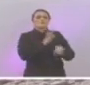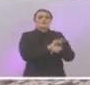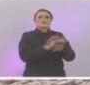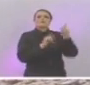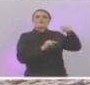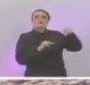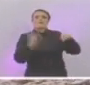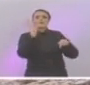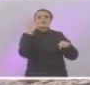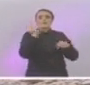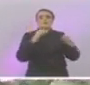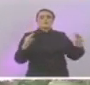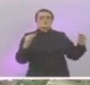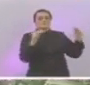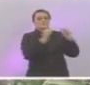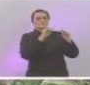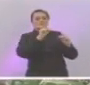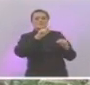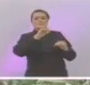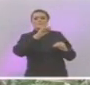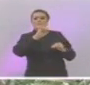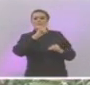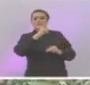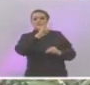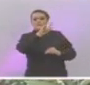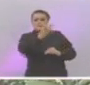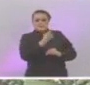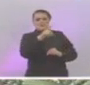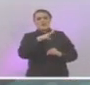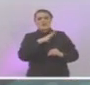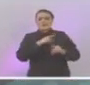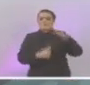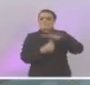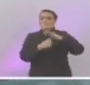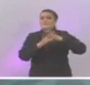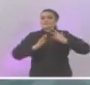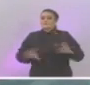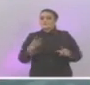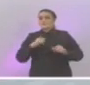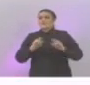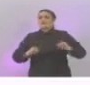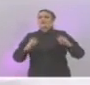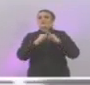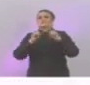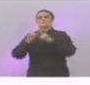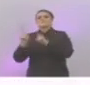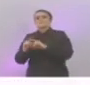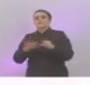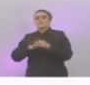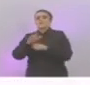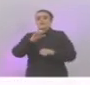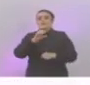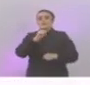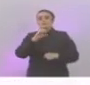federal de la Sierra de San Miguelito. Para este fin se instaló una mesa ya interinstitucional entre la